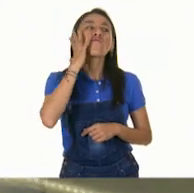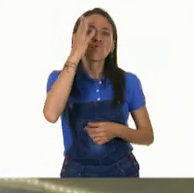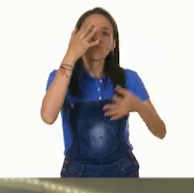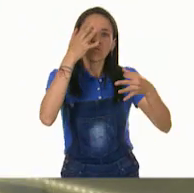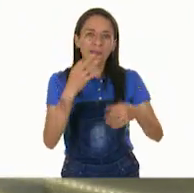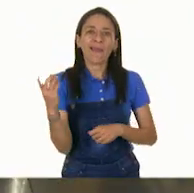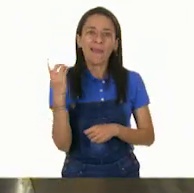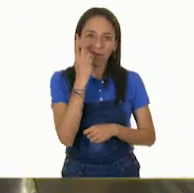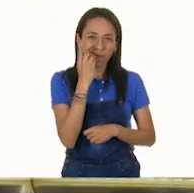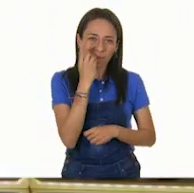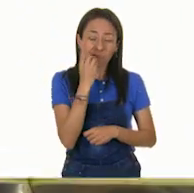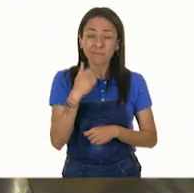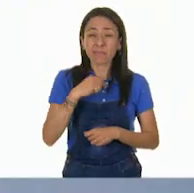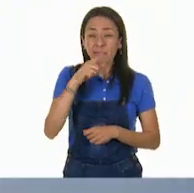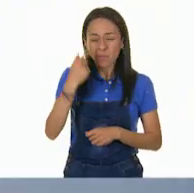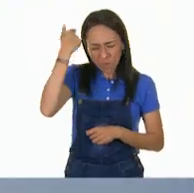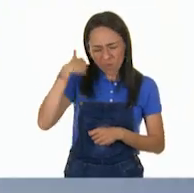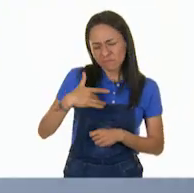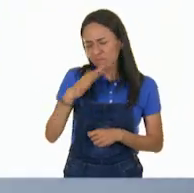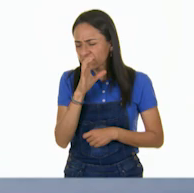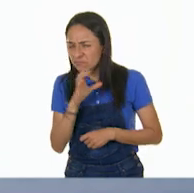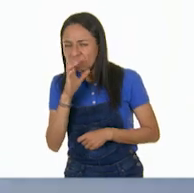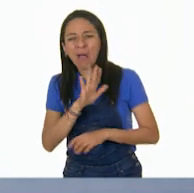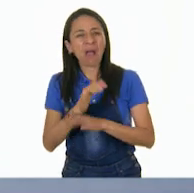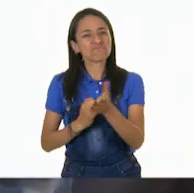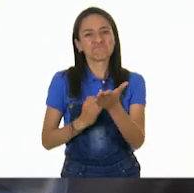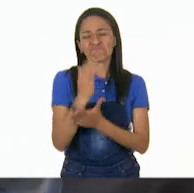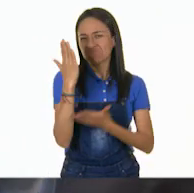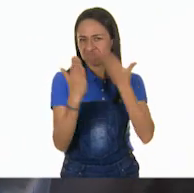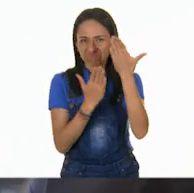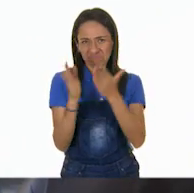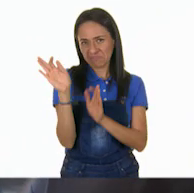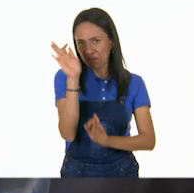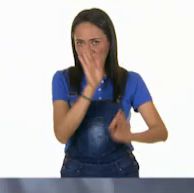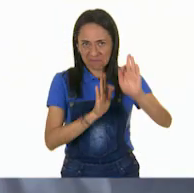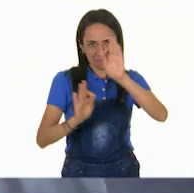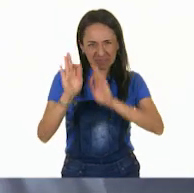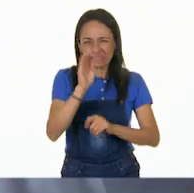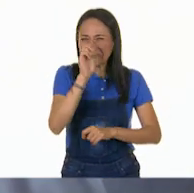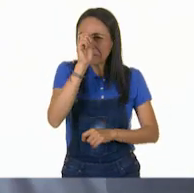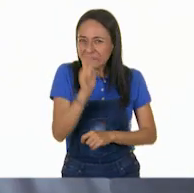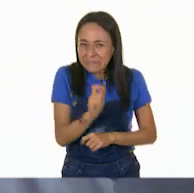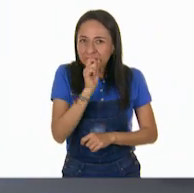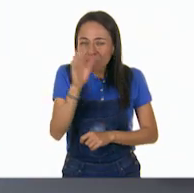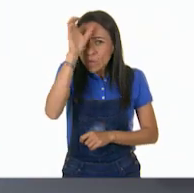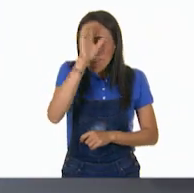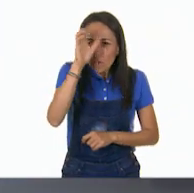curiosidad me llevó a estudiar físico pero sus migrañas de conectar con el agua